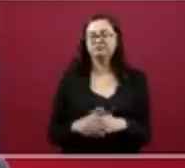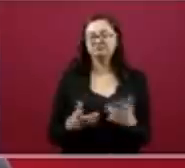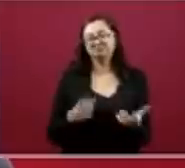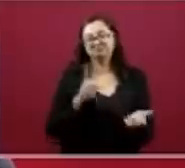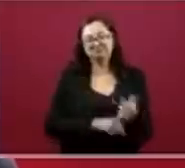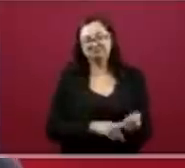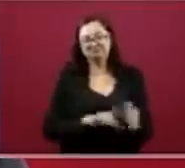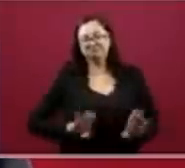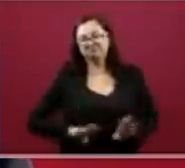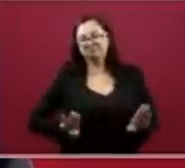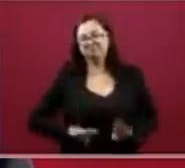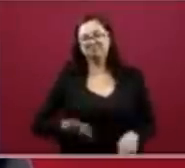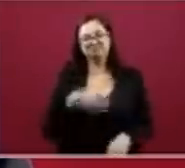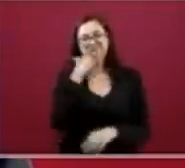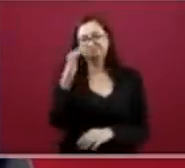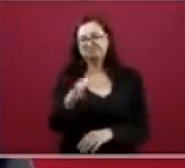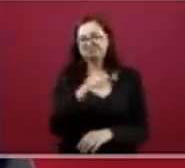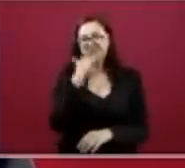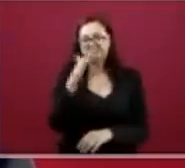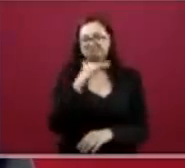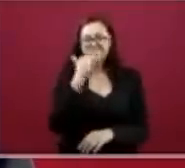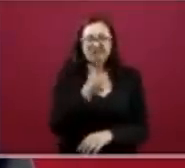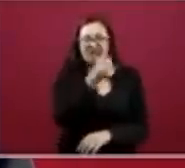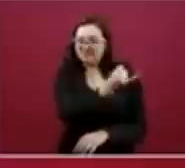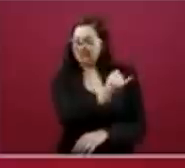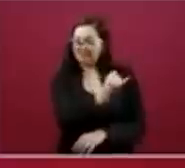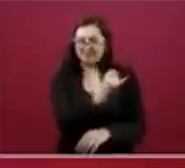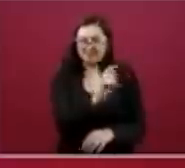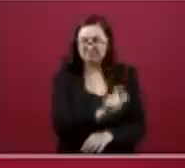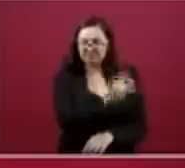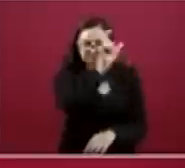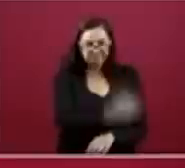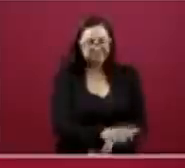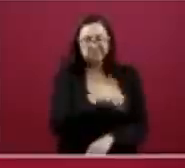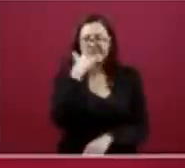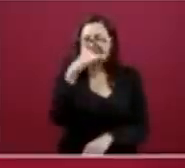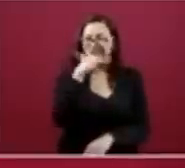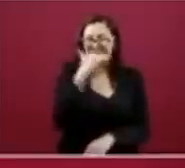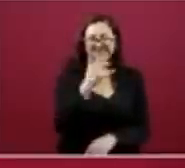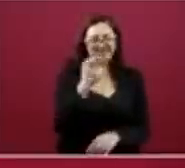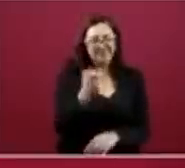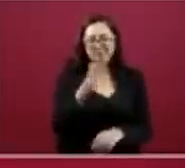corrupción que los distingue. Eso es lo peor.